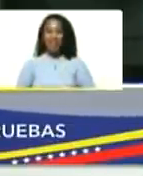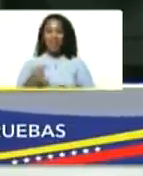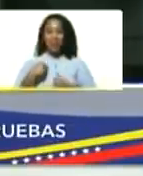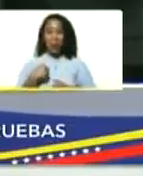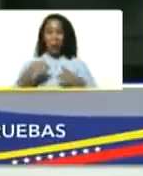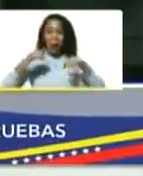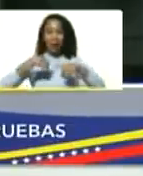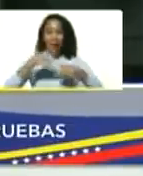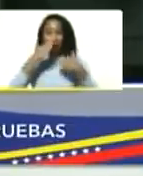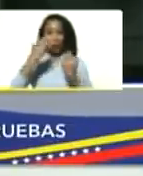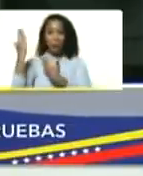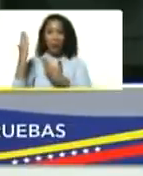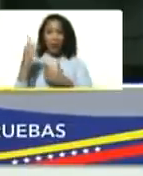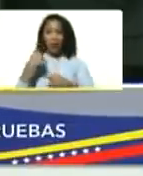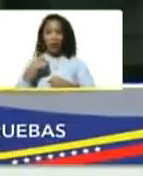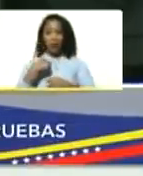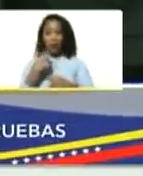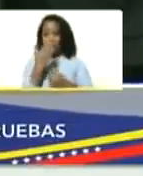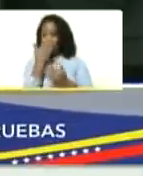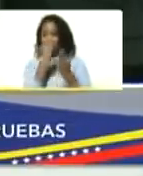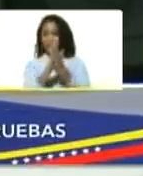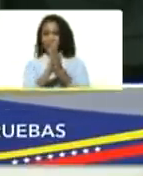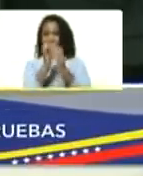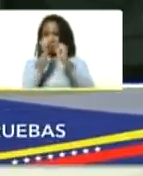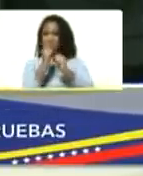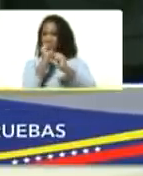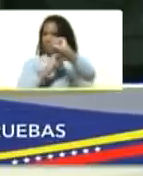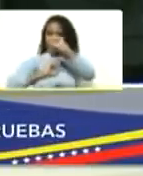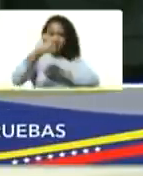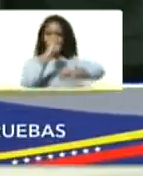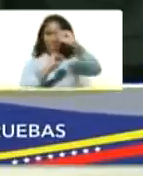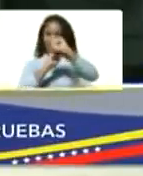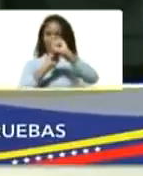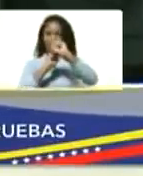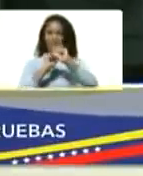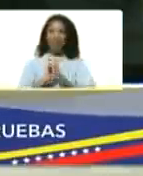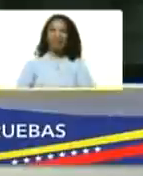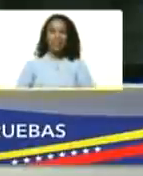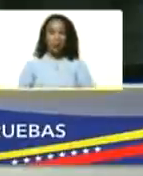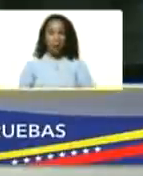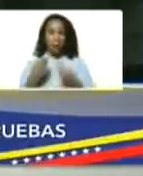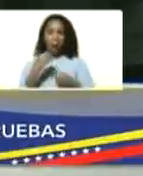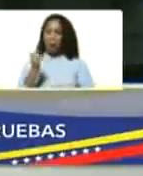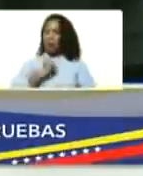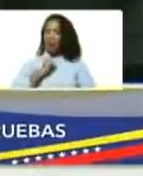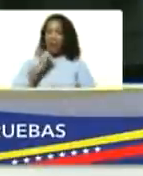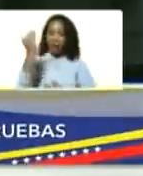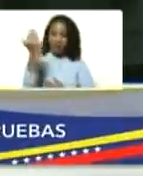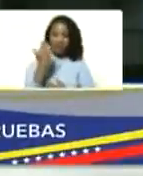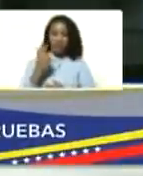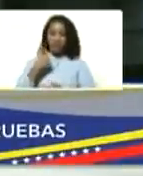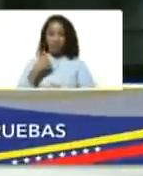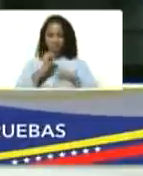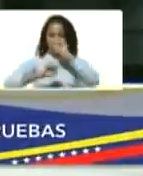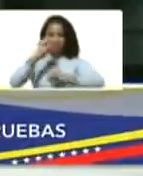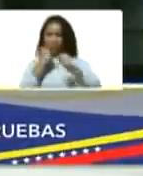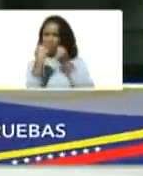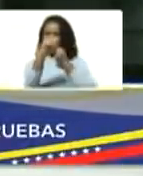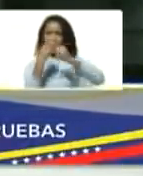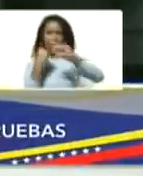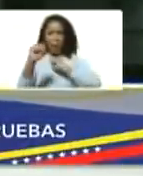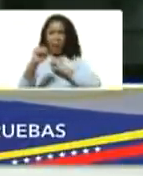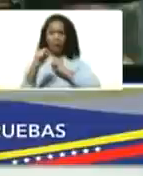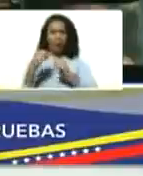mira cuadrado pin un par al que venga pin para que